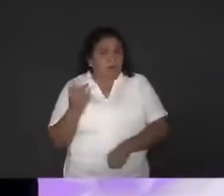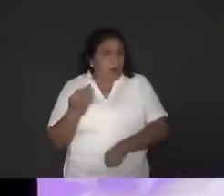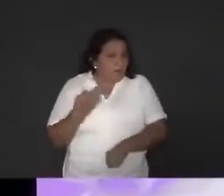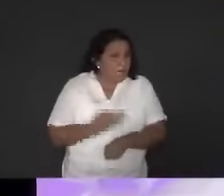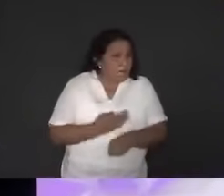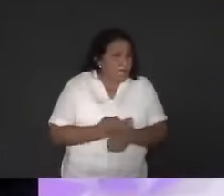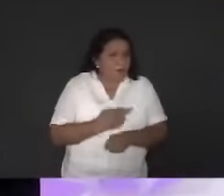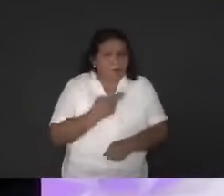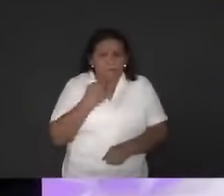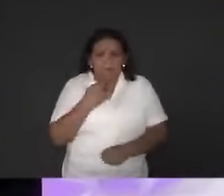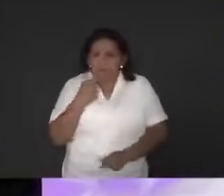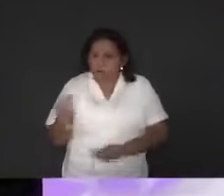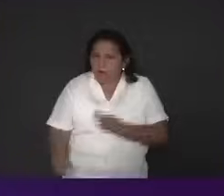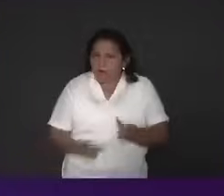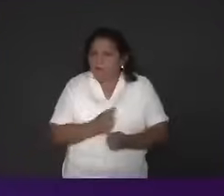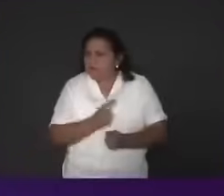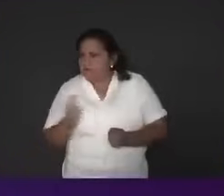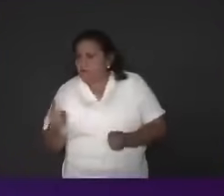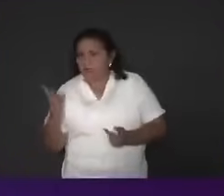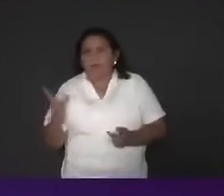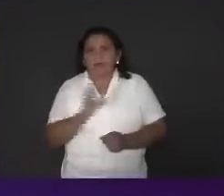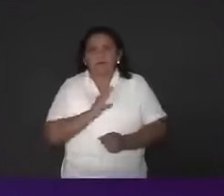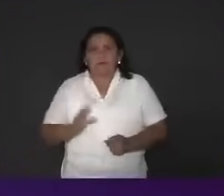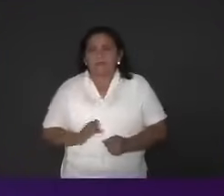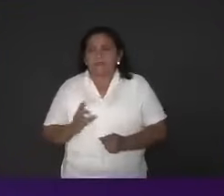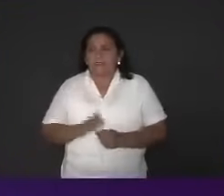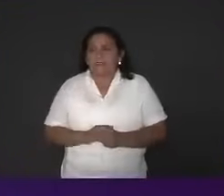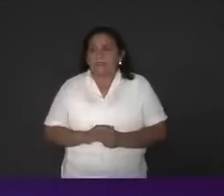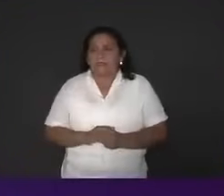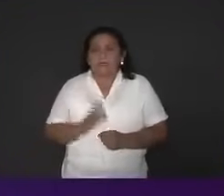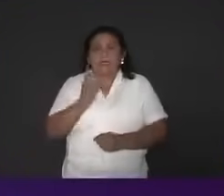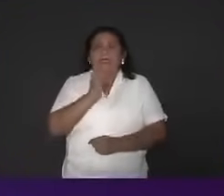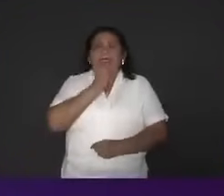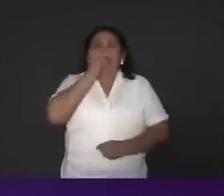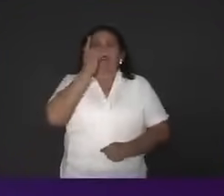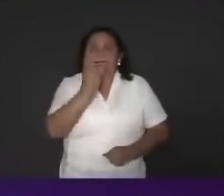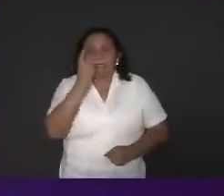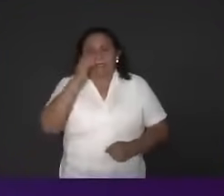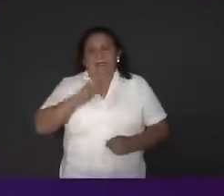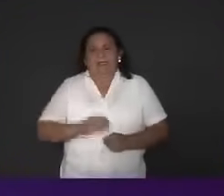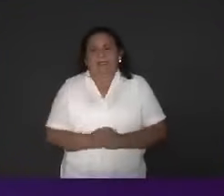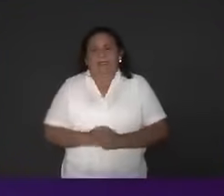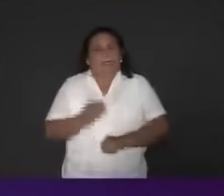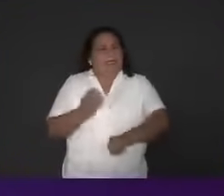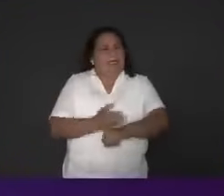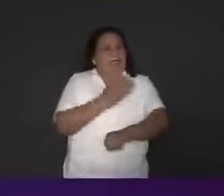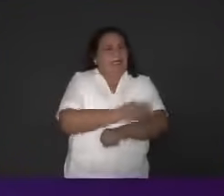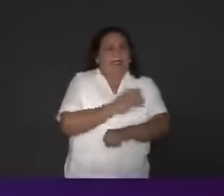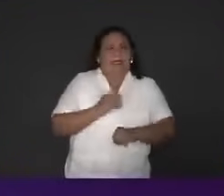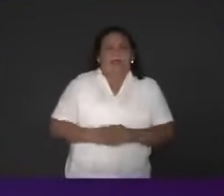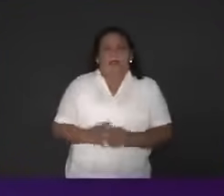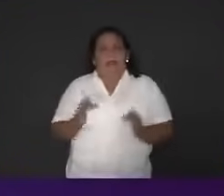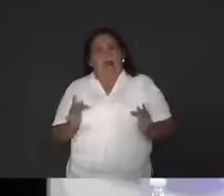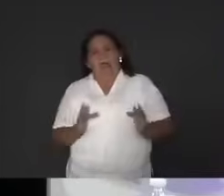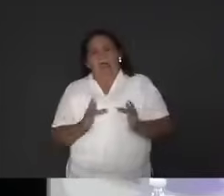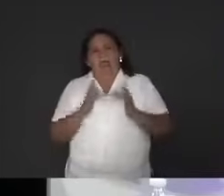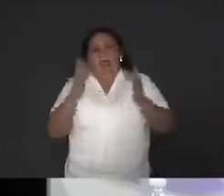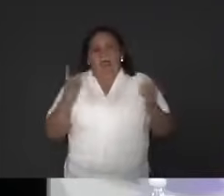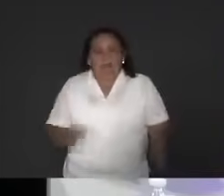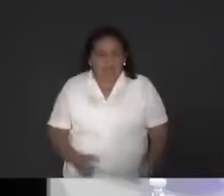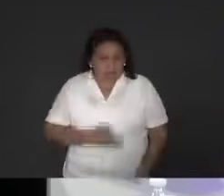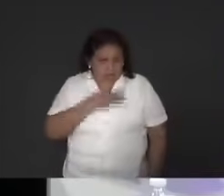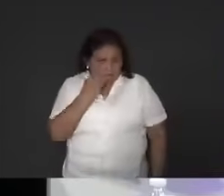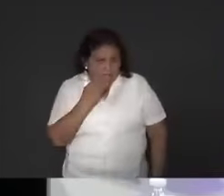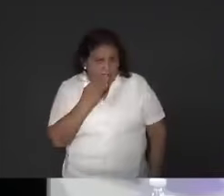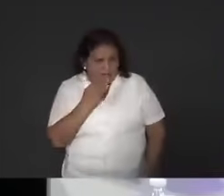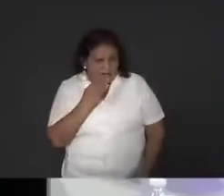mano la candidata Vida Gómez Herrera. Adelante, candidata. ¿Qué te dije? Acompañarlas, que no las toquen ni con el pétalo de una rosa. Lo